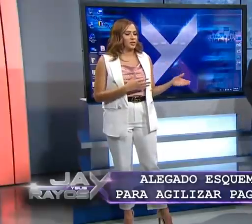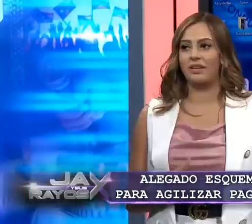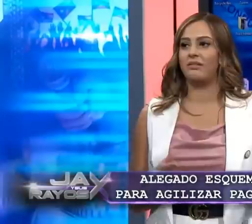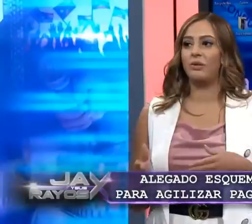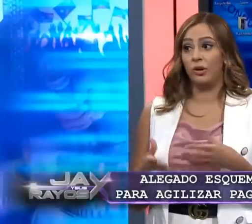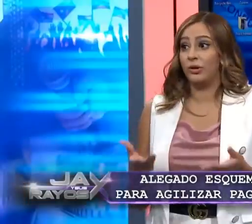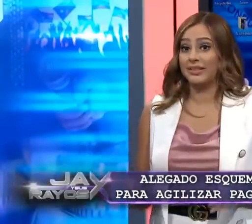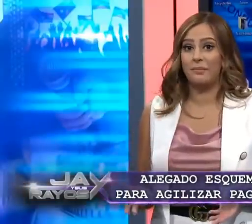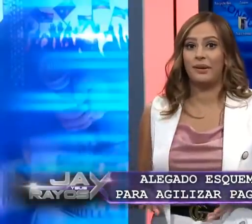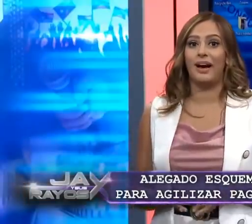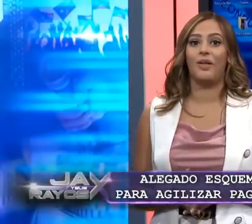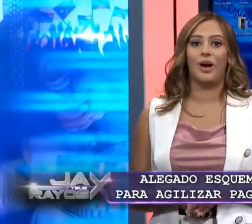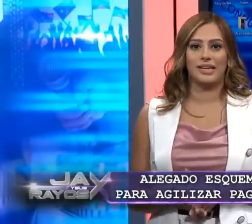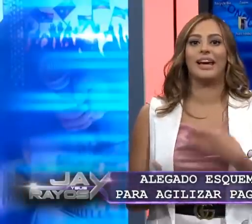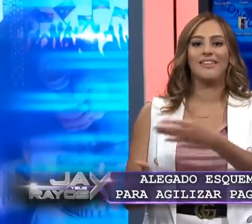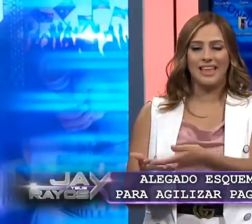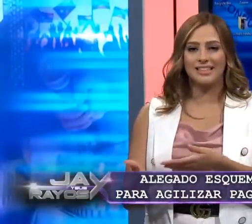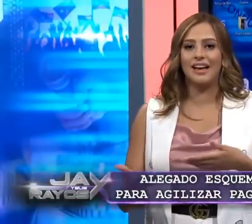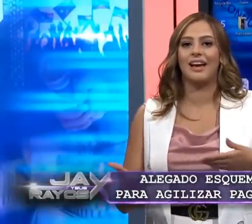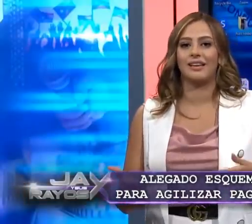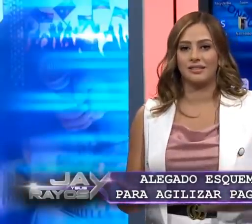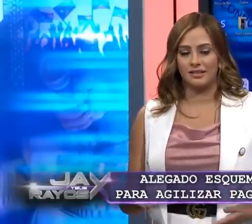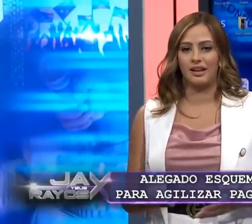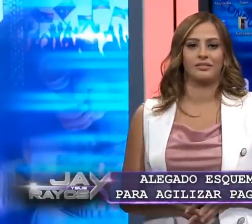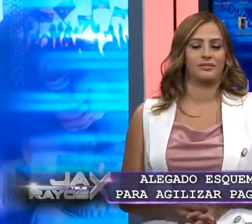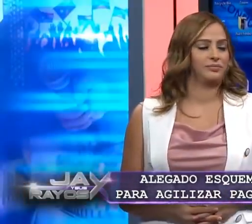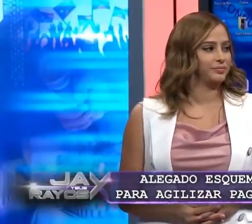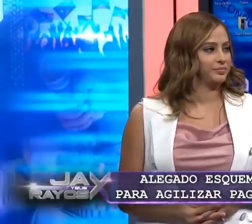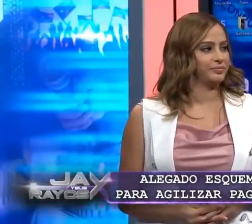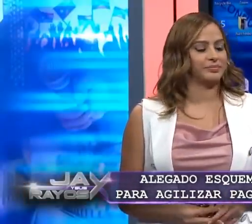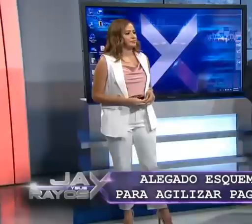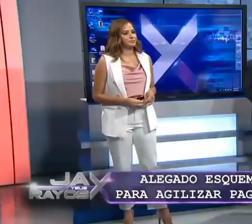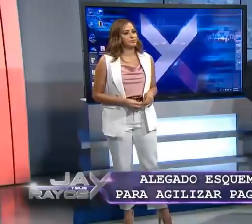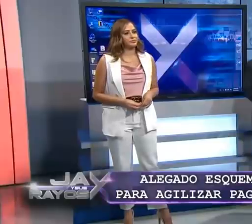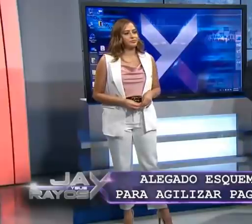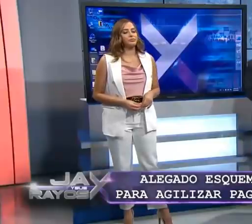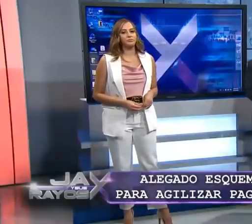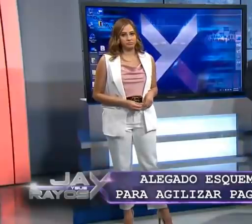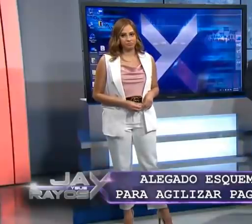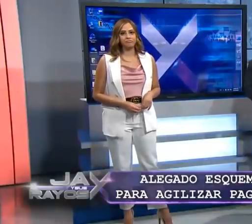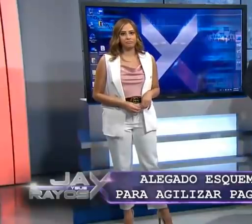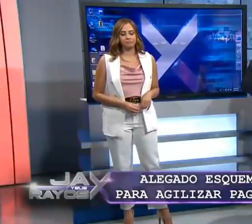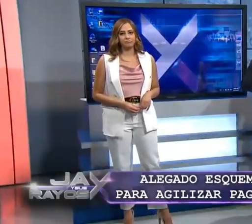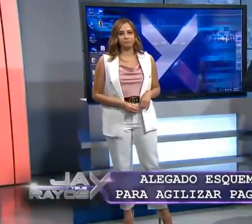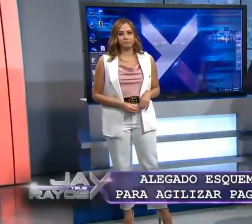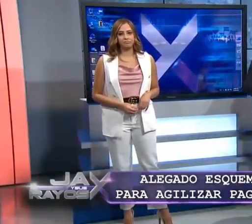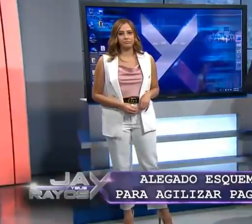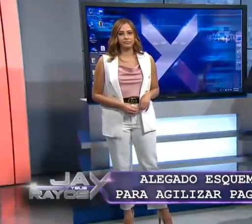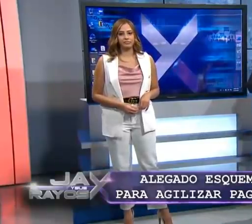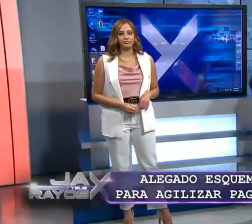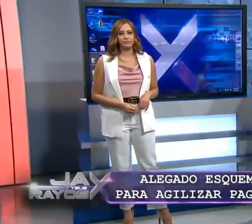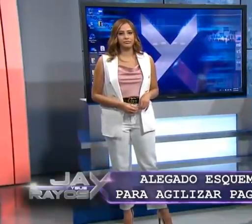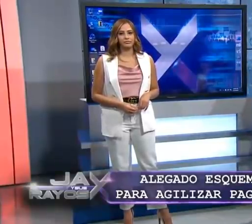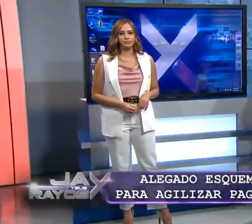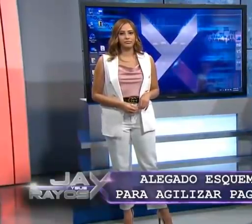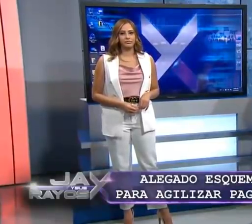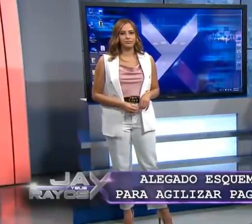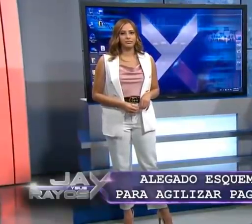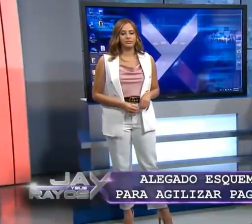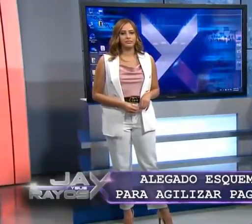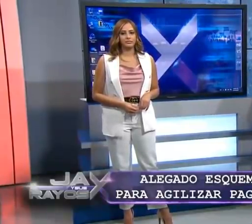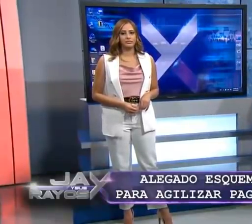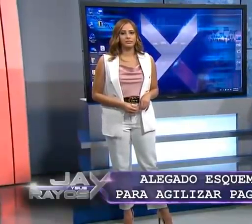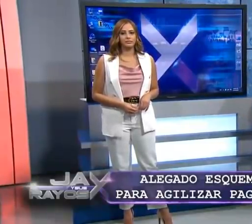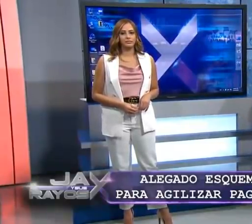con otros individuos, otros desempleados, así que la evidencia está. ¿Qué va a hacer el Departamento del Trabajo? Porque sabemos que les llegó,